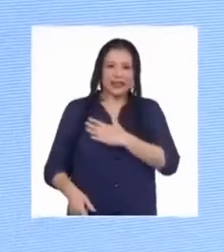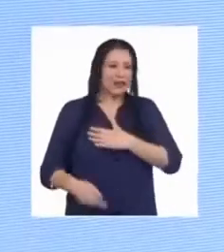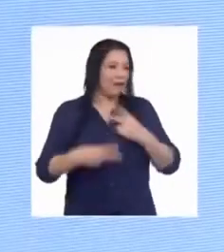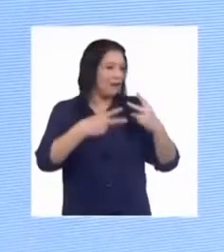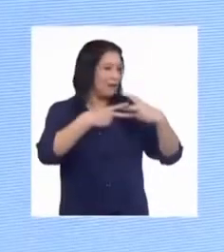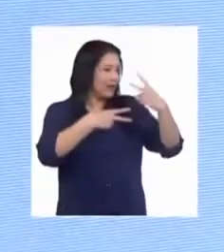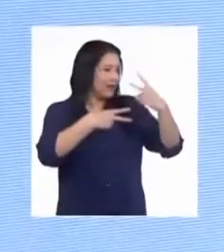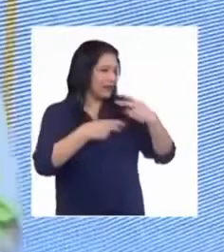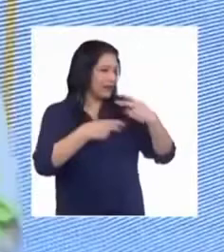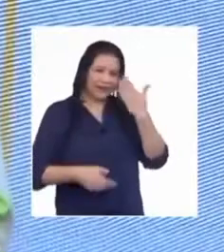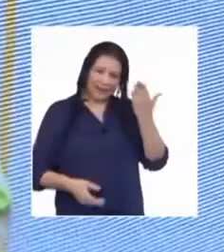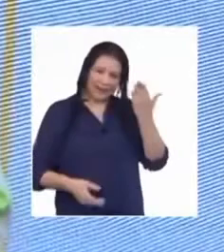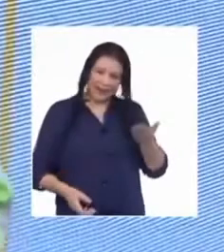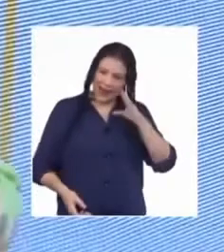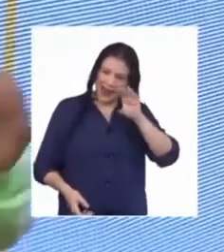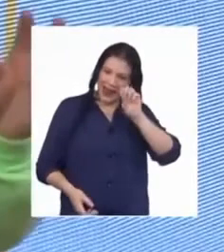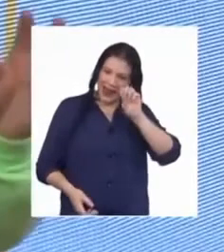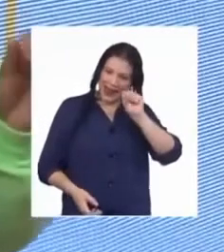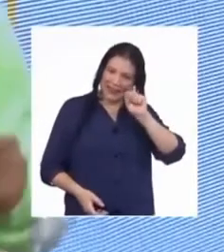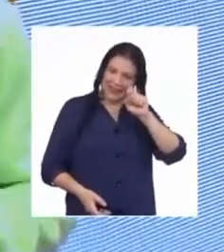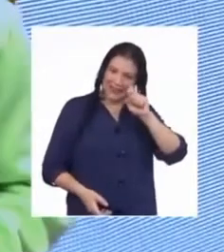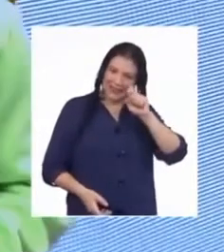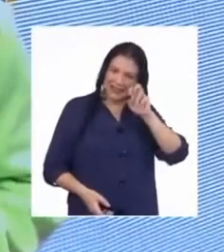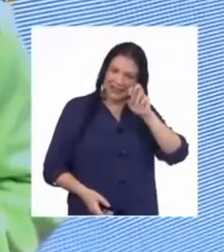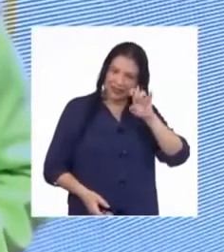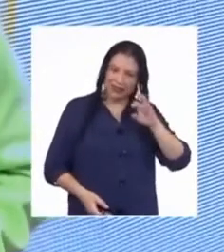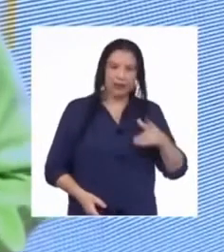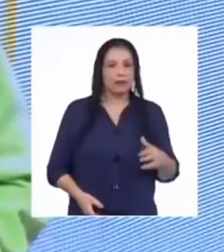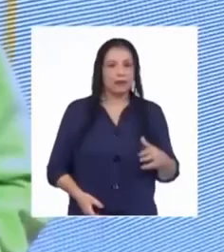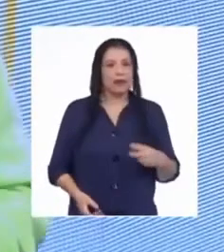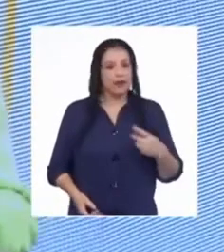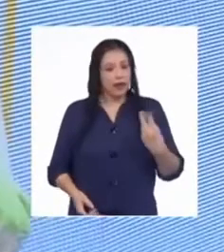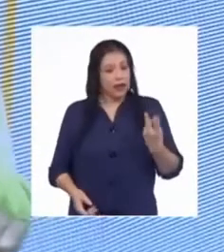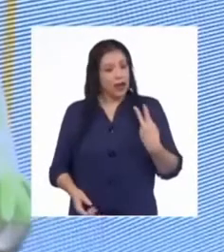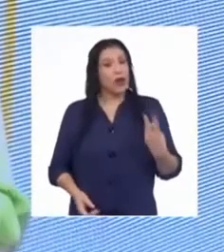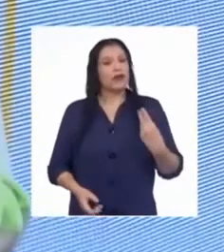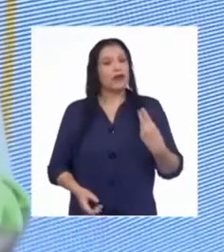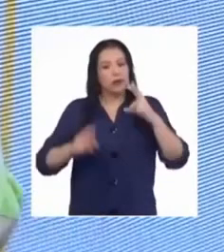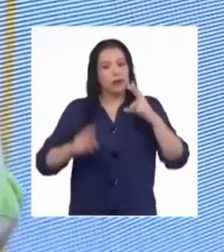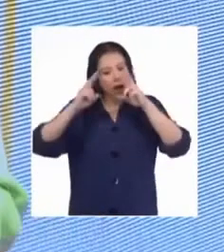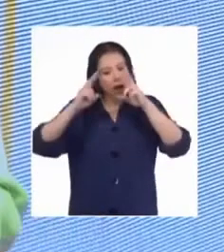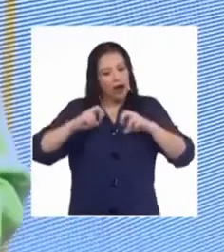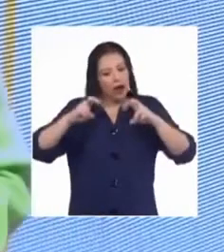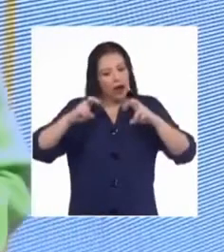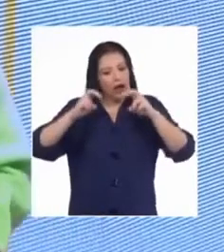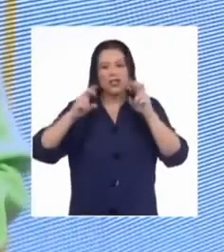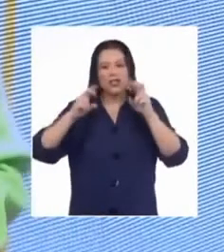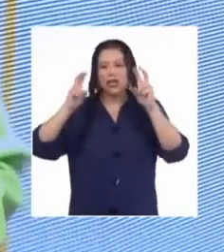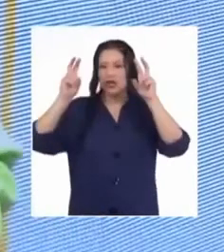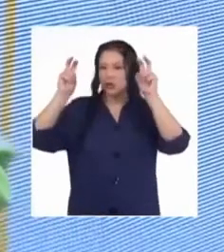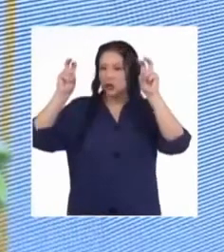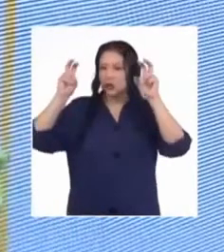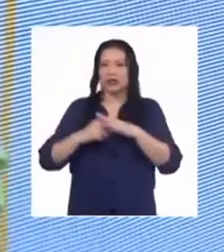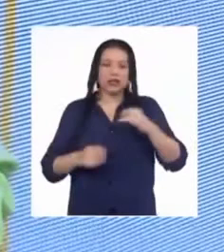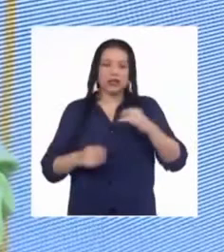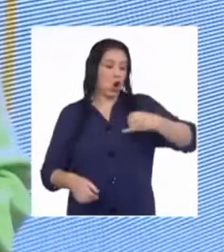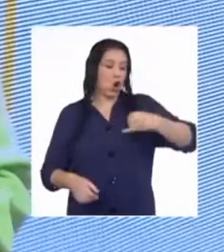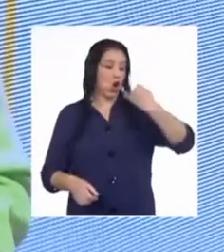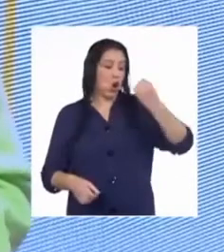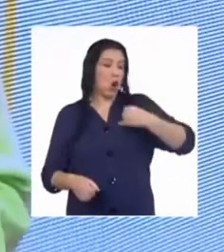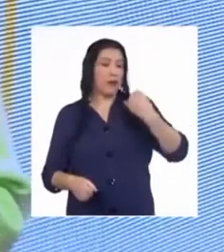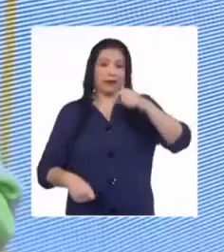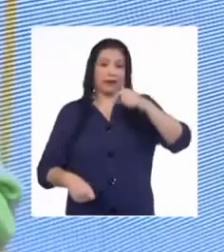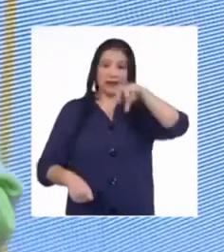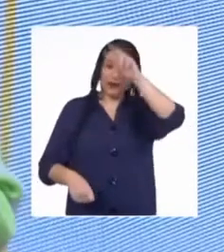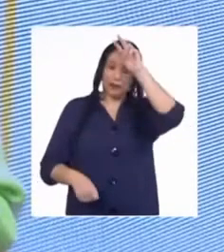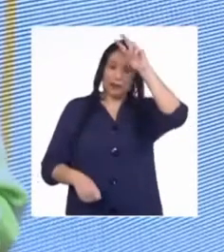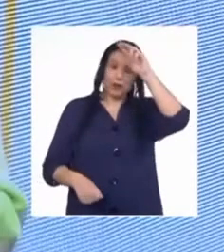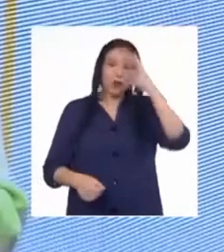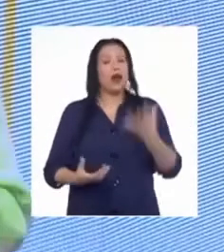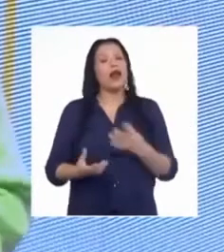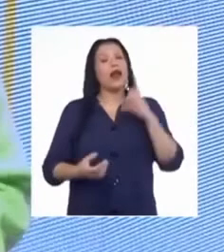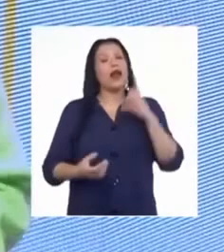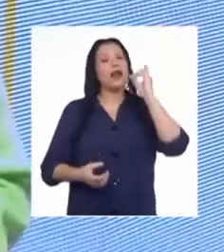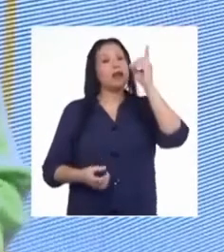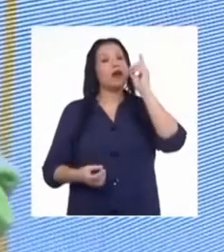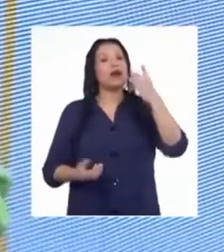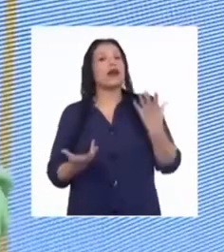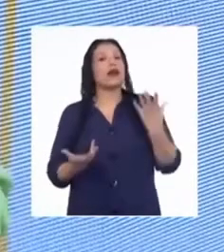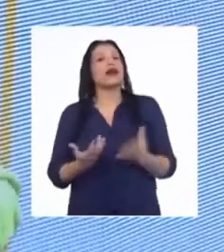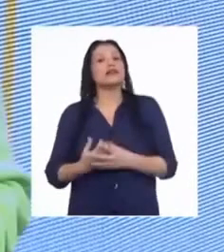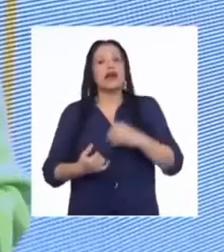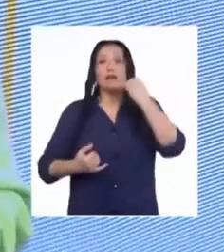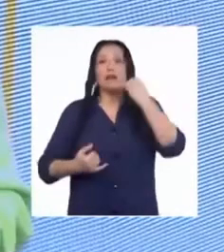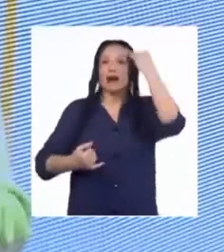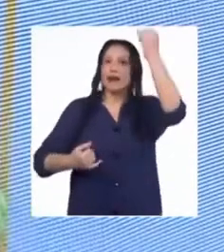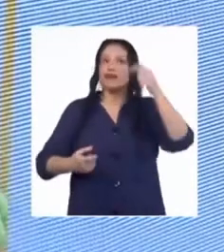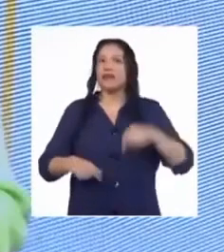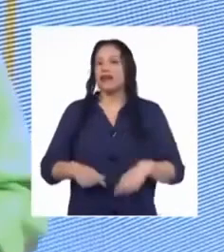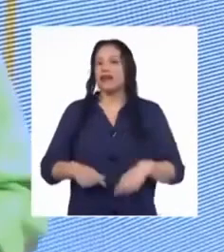Stephanie. Con ellas estamos analizando el texto Jóvenes en el Perú, la democracia imaginada, adaptado del informe Los jóvenes